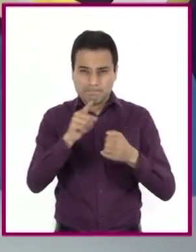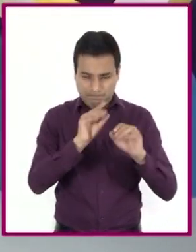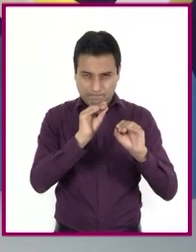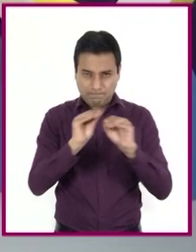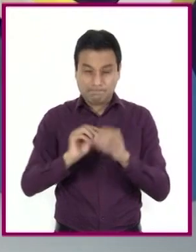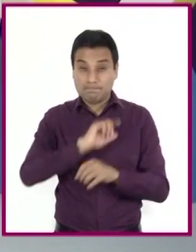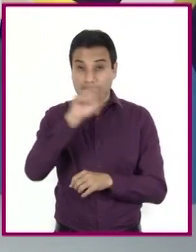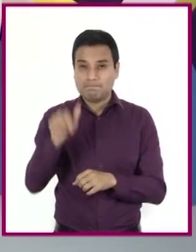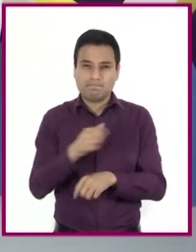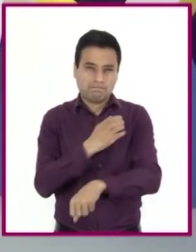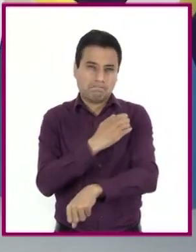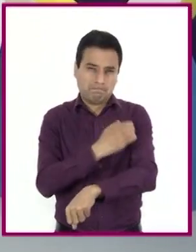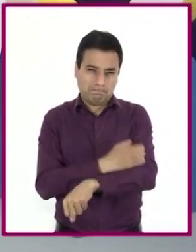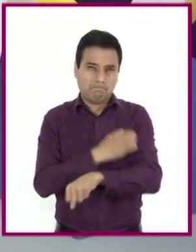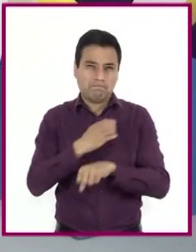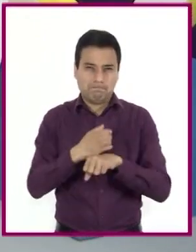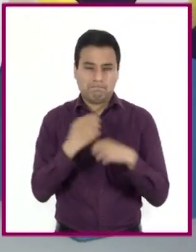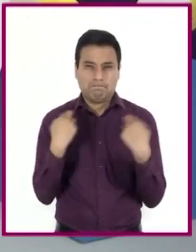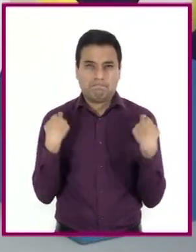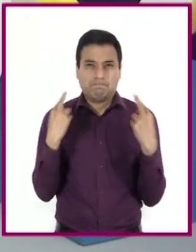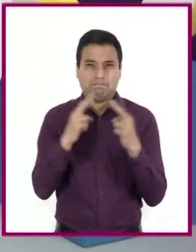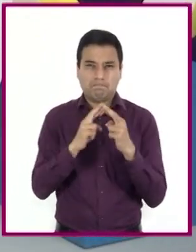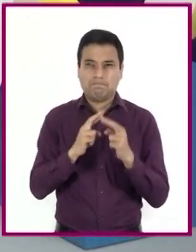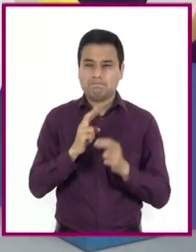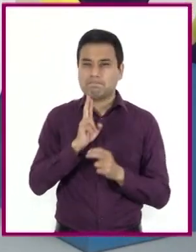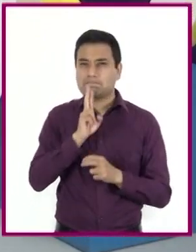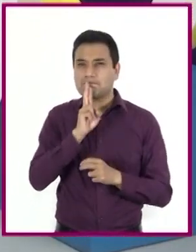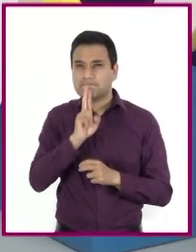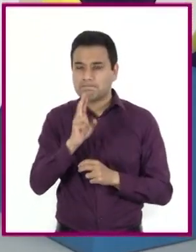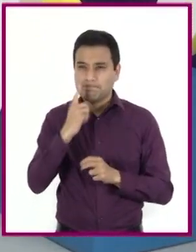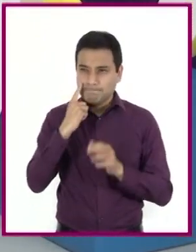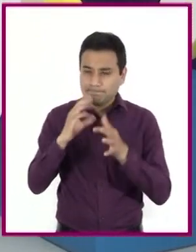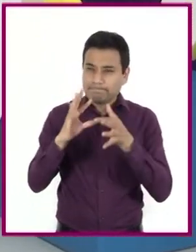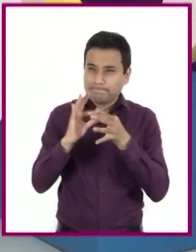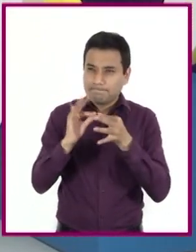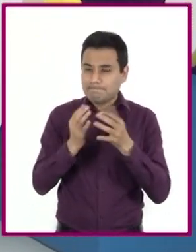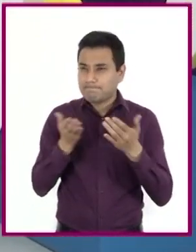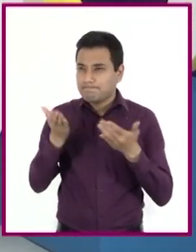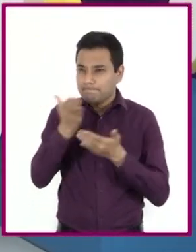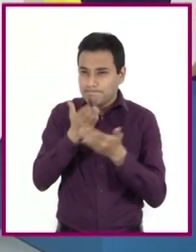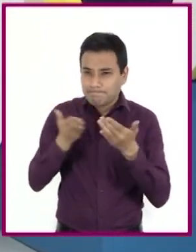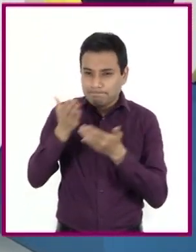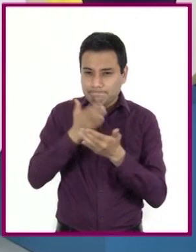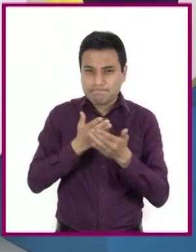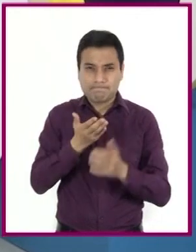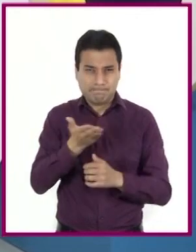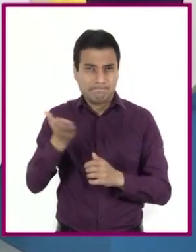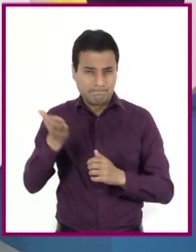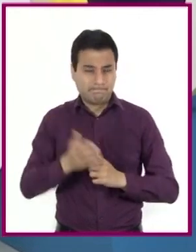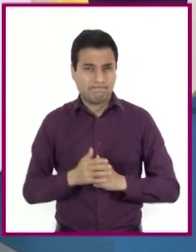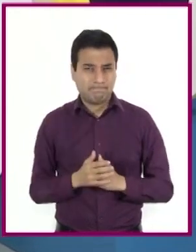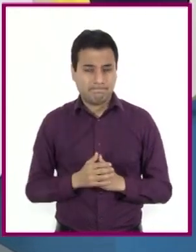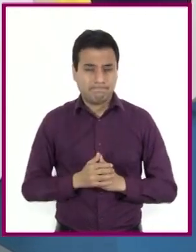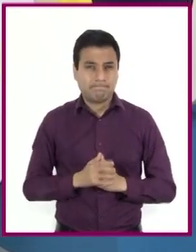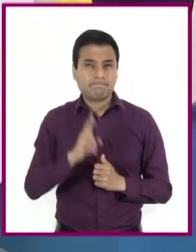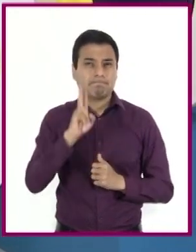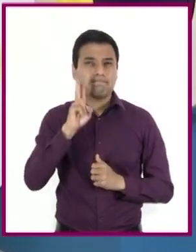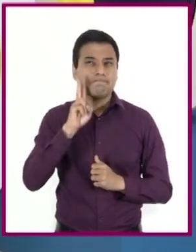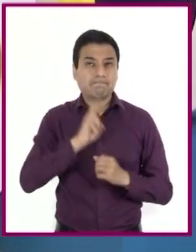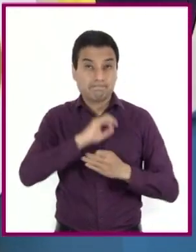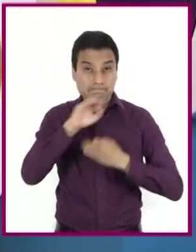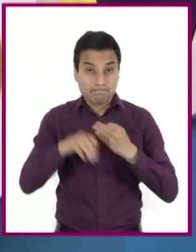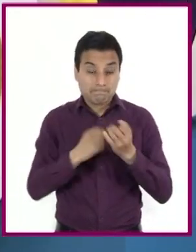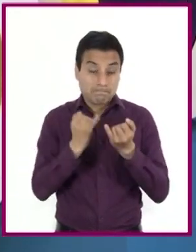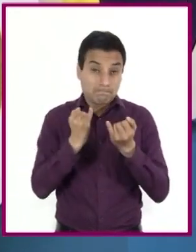sus compañeros y profesores los resultados de ambos terrenos y busquen datos diferentes entre sus resultados a fin